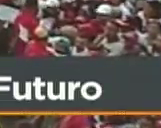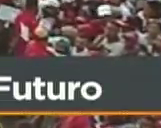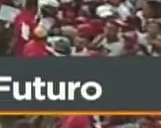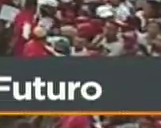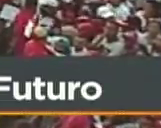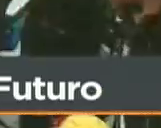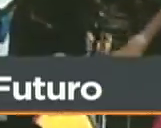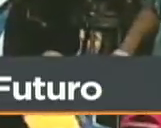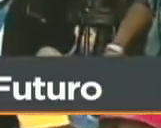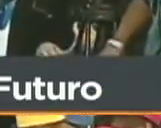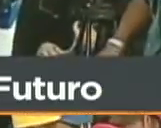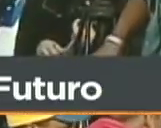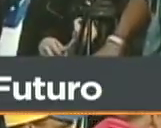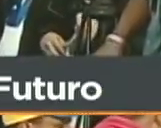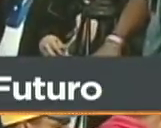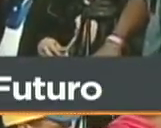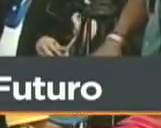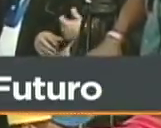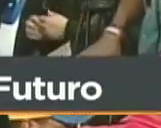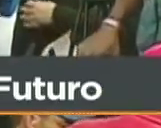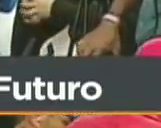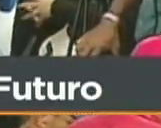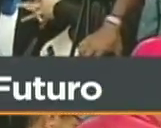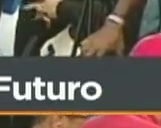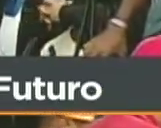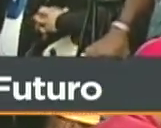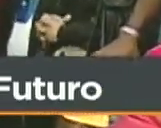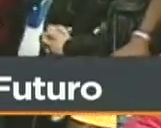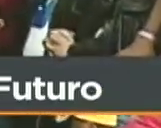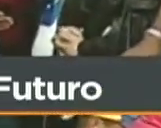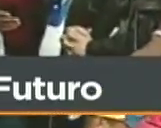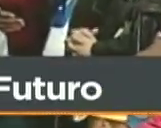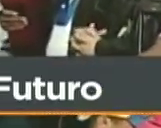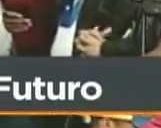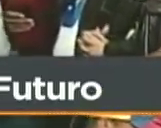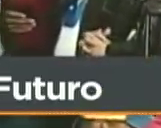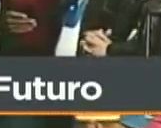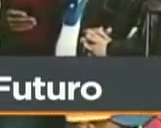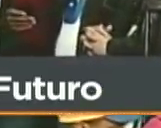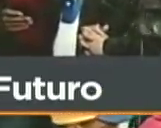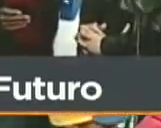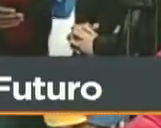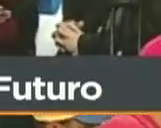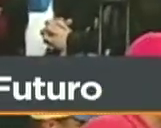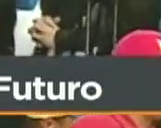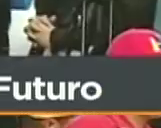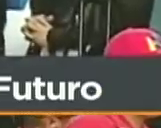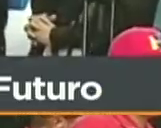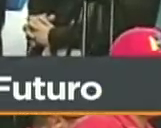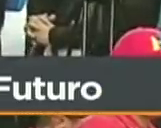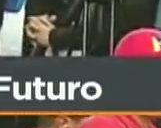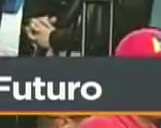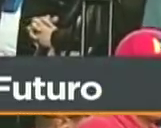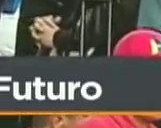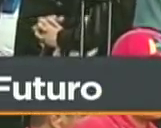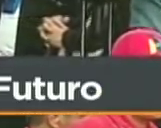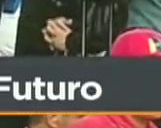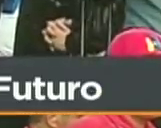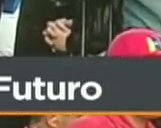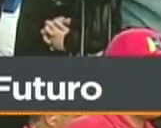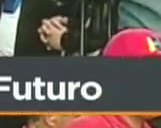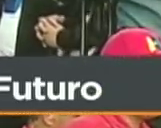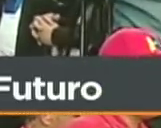feliz. Los dejo con el protector del pueblo de Vargas, el protector de